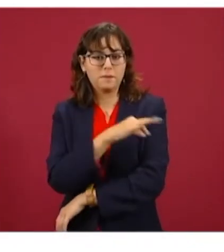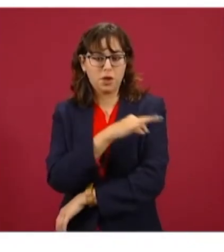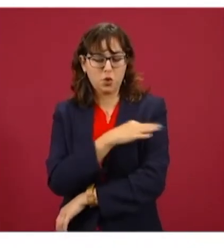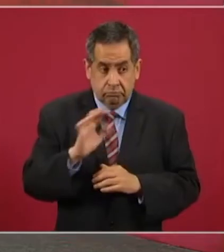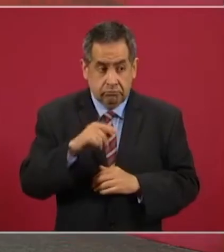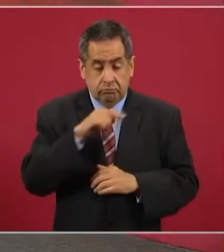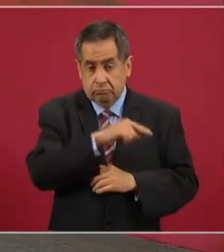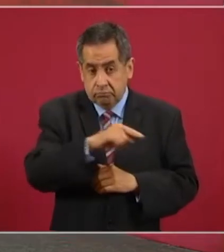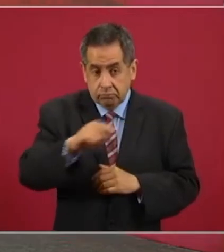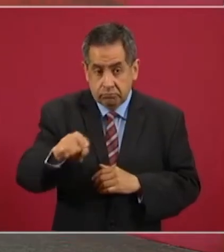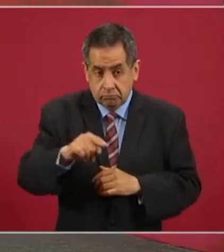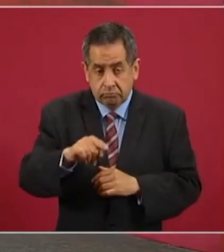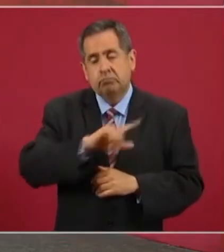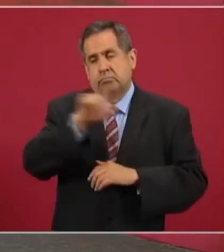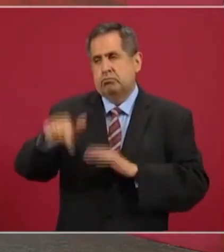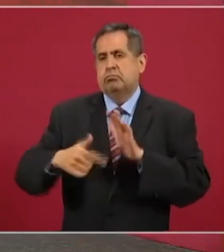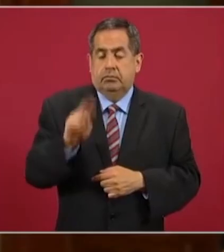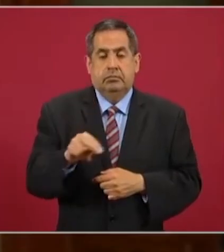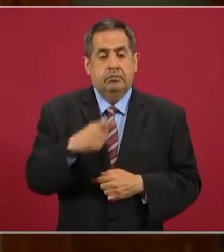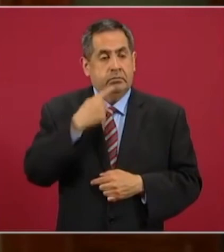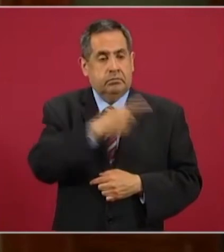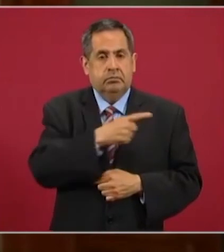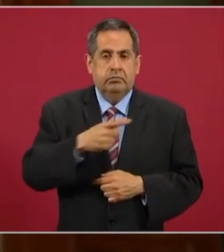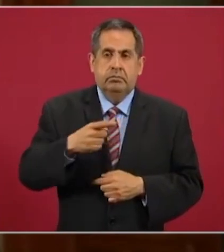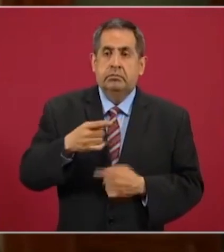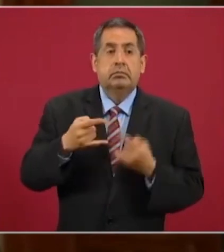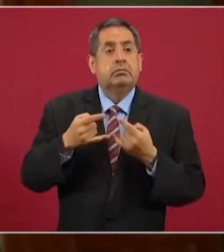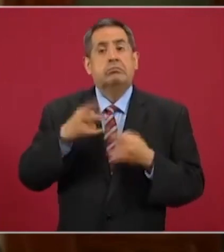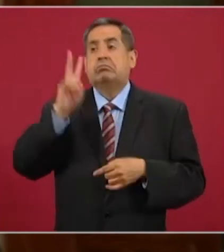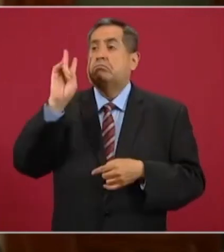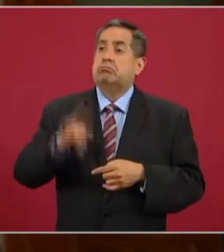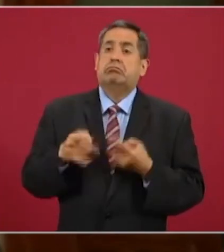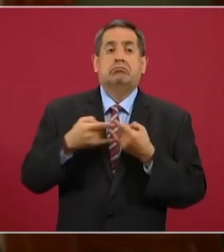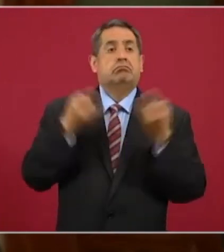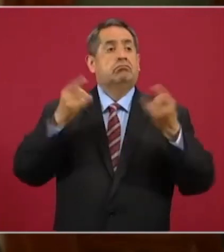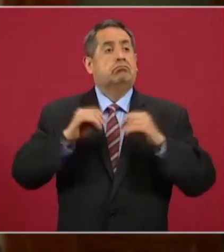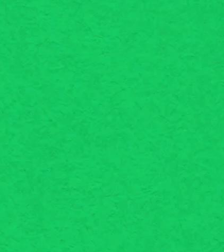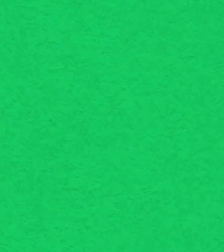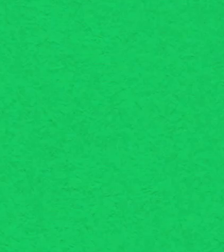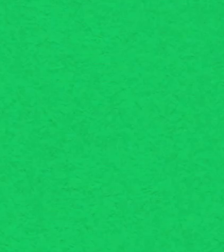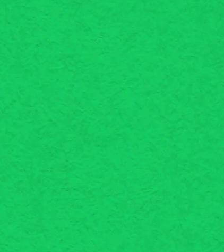y se está avanzando en ello también. Miguel Arzate, Canal 14.